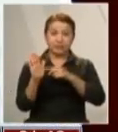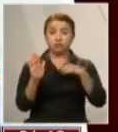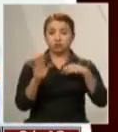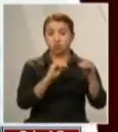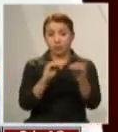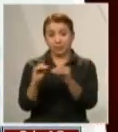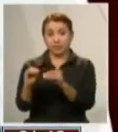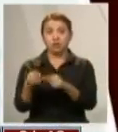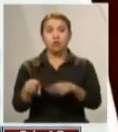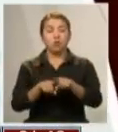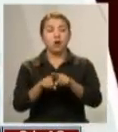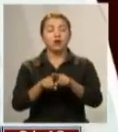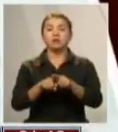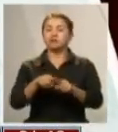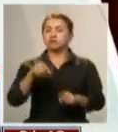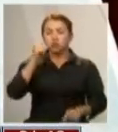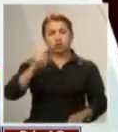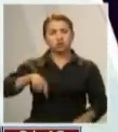mantengo,